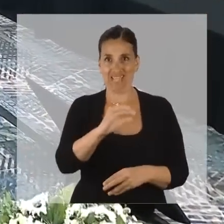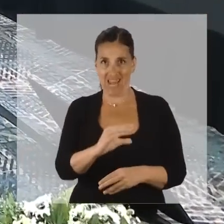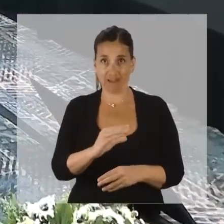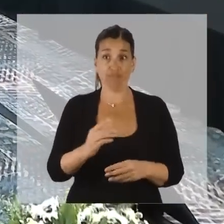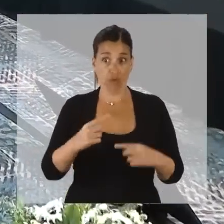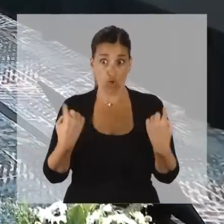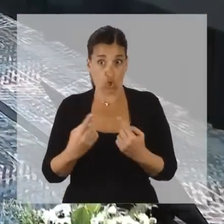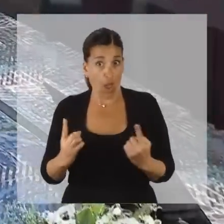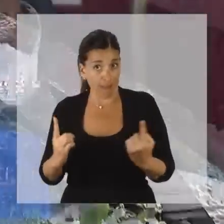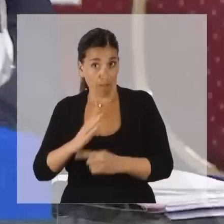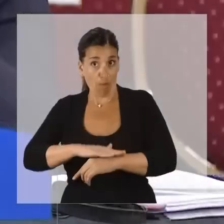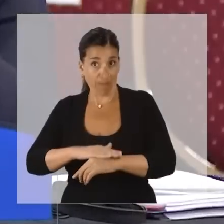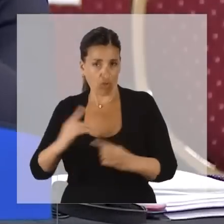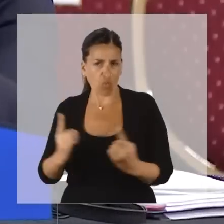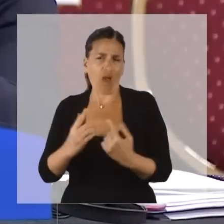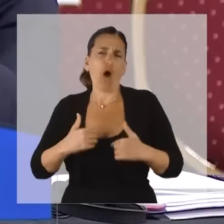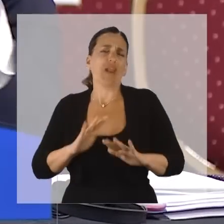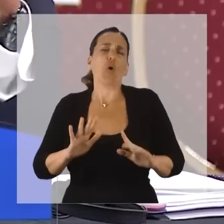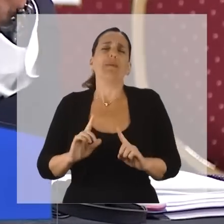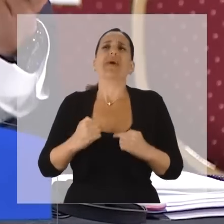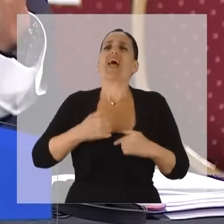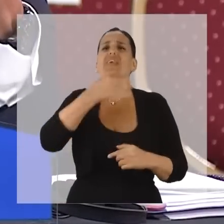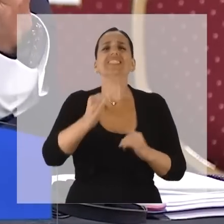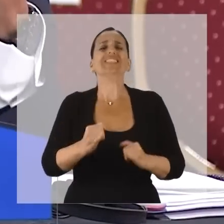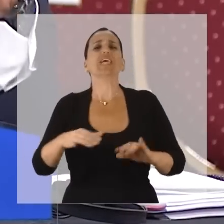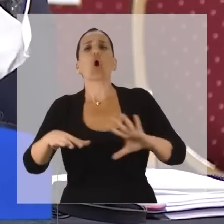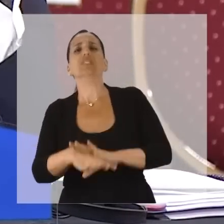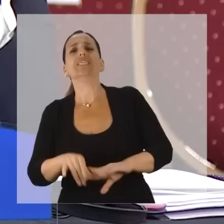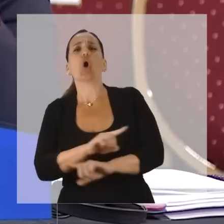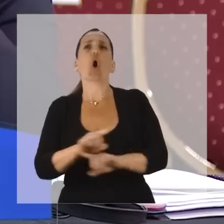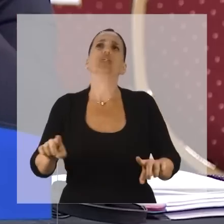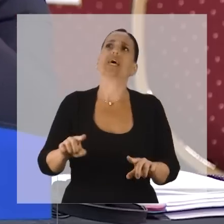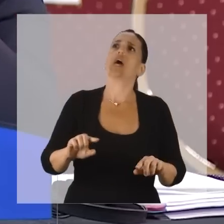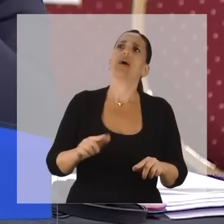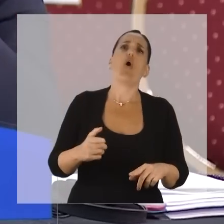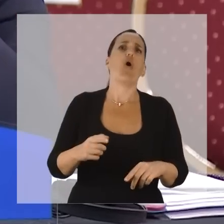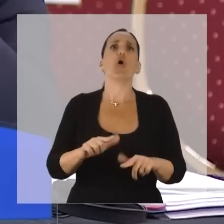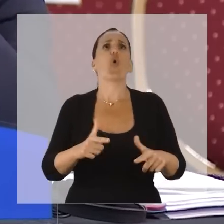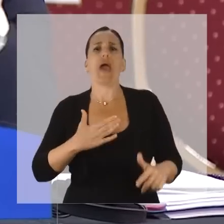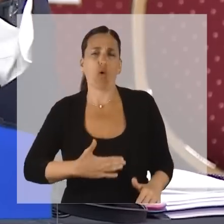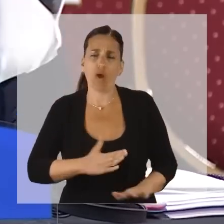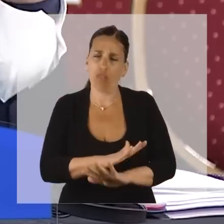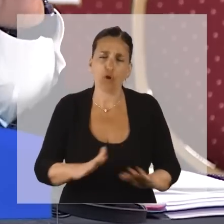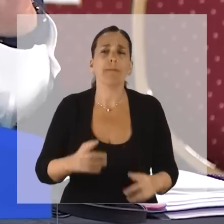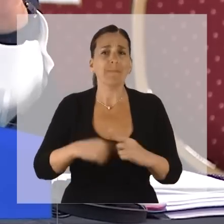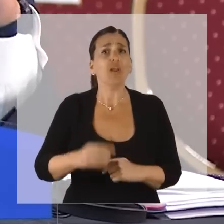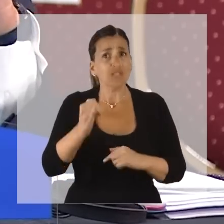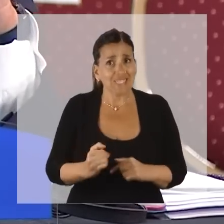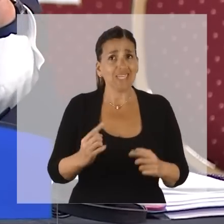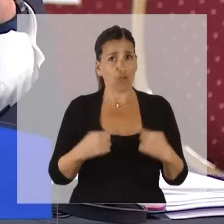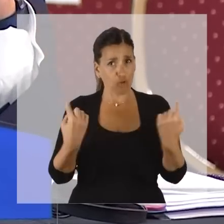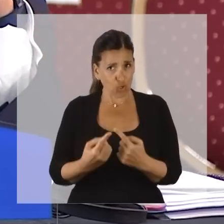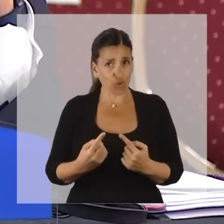que tenemos nuestras instancias y no es momento para marcar coincidencias y o diferencias pero sí tenemos